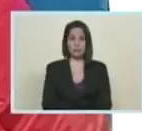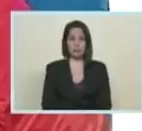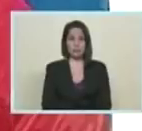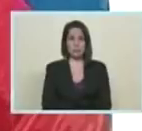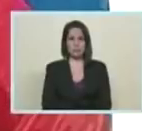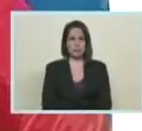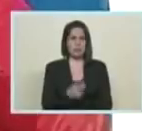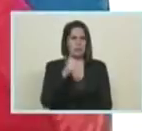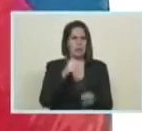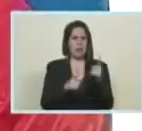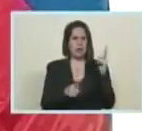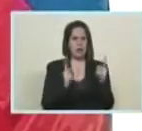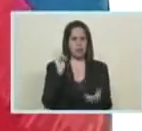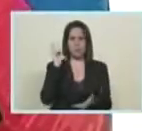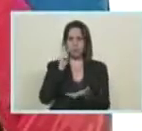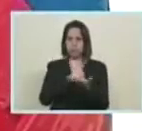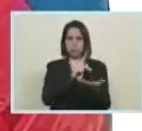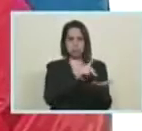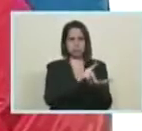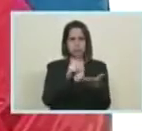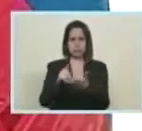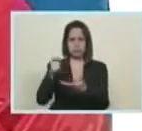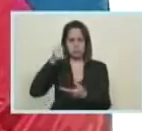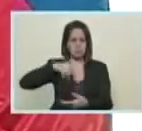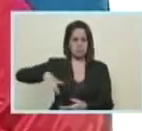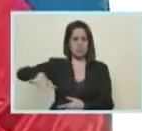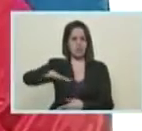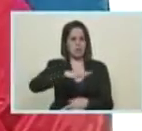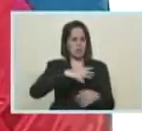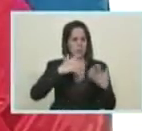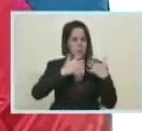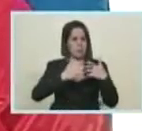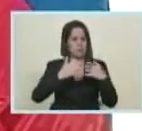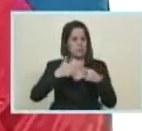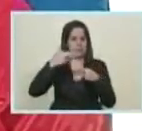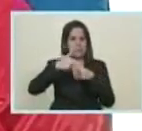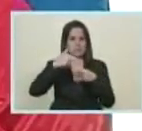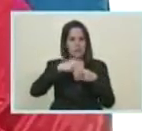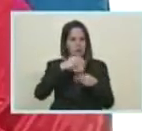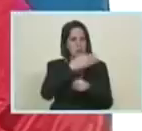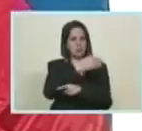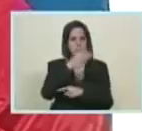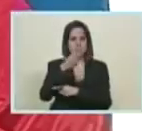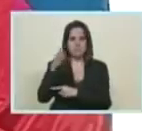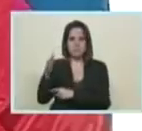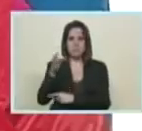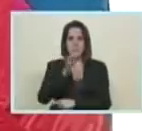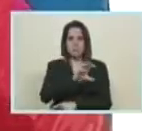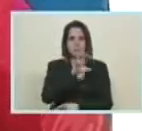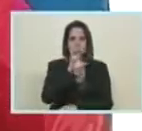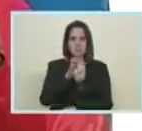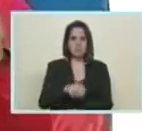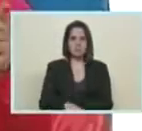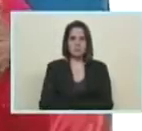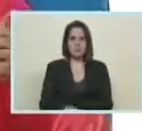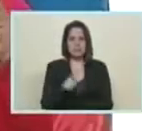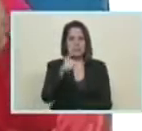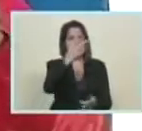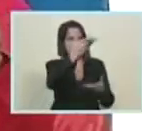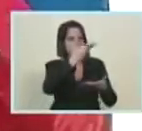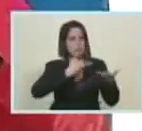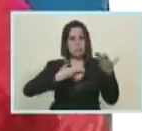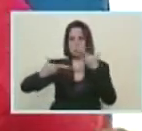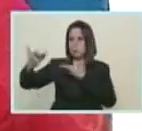en algunos actos que yo fui en campos petroleros con ustedes o recorridos del país, yo recibí de ustedes,